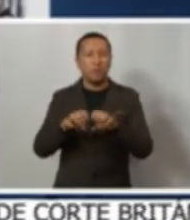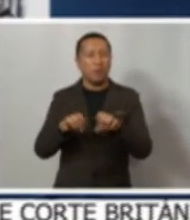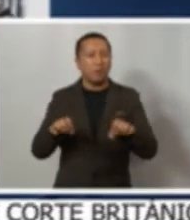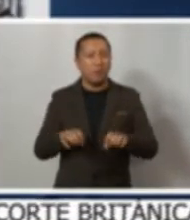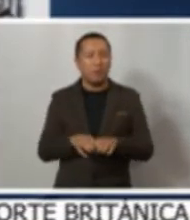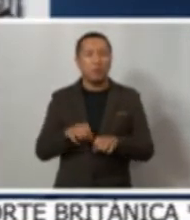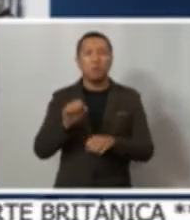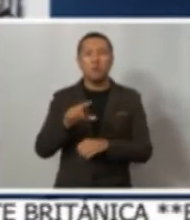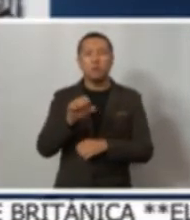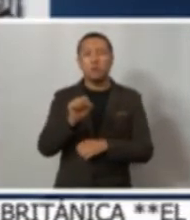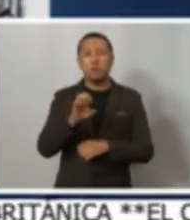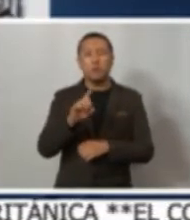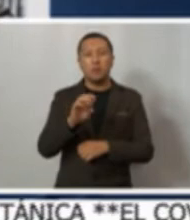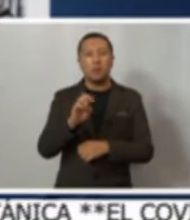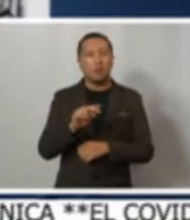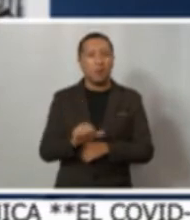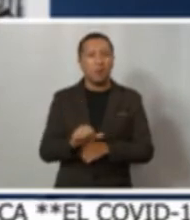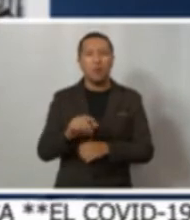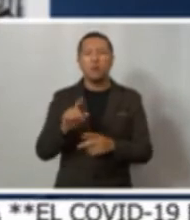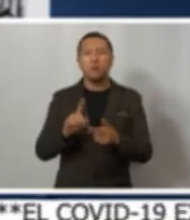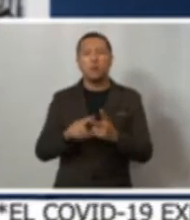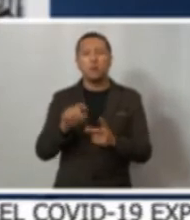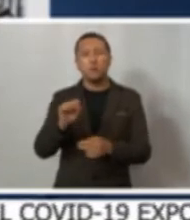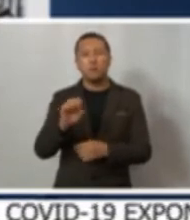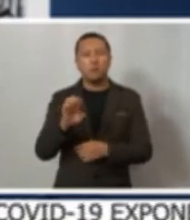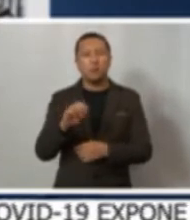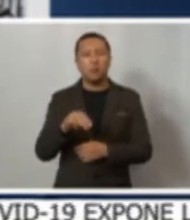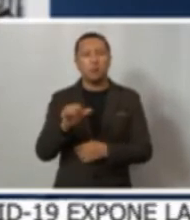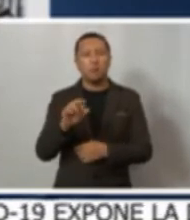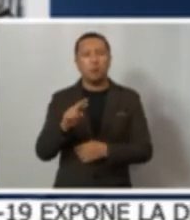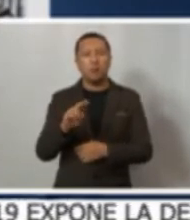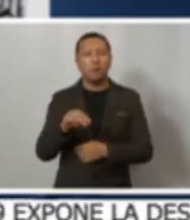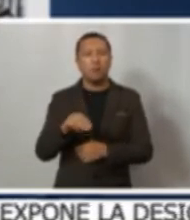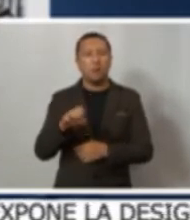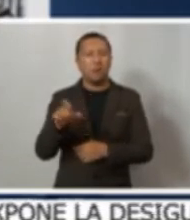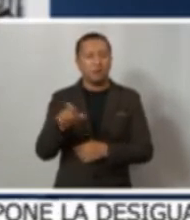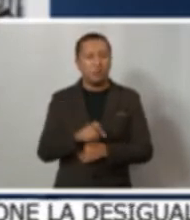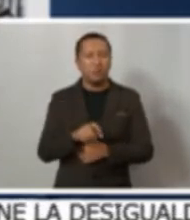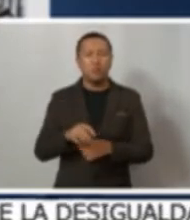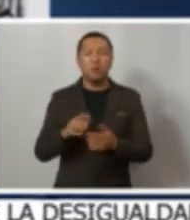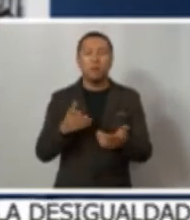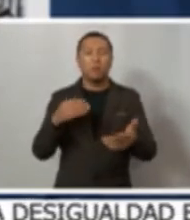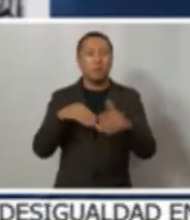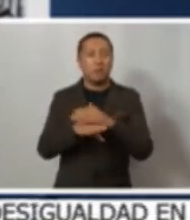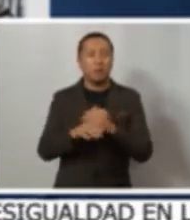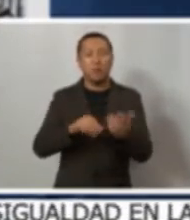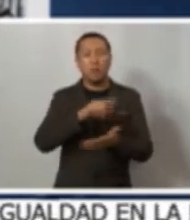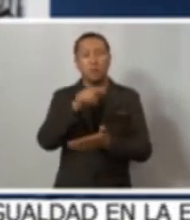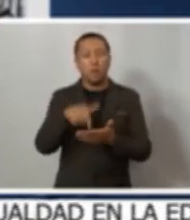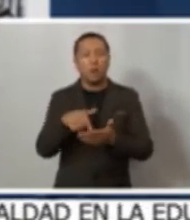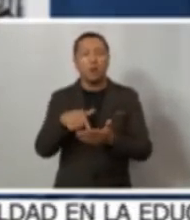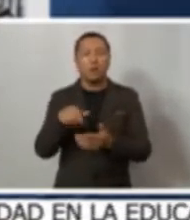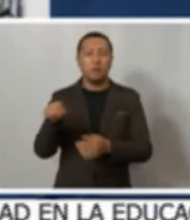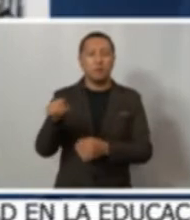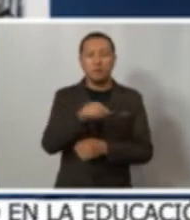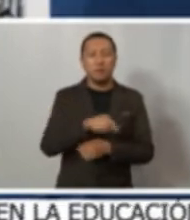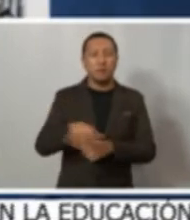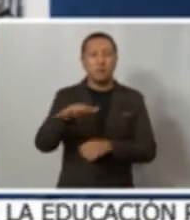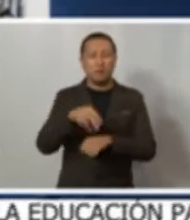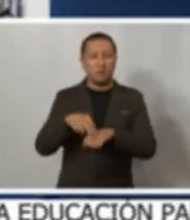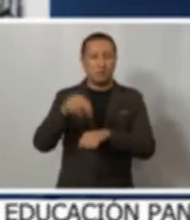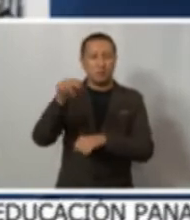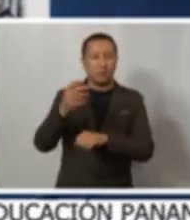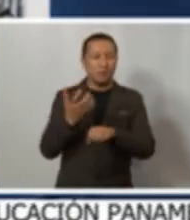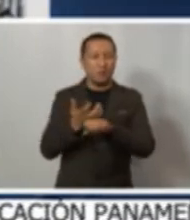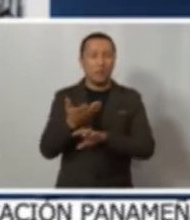Secretarías de la Defensa Nacional y de Marina Armada de México, realizaron acciones de saneamiento en los refugios de la zona norte del estado,